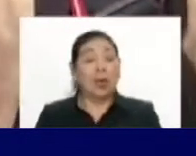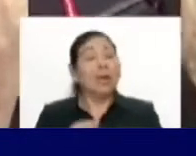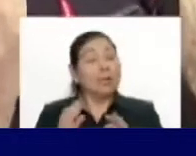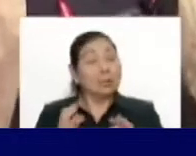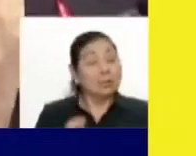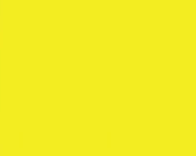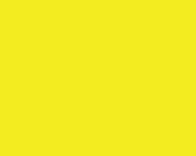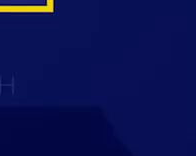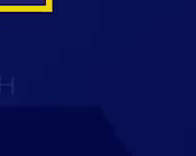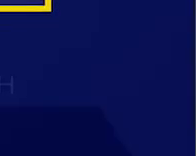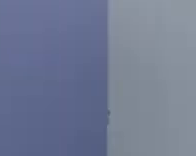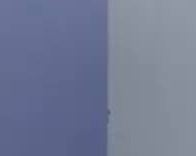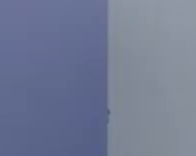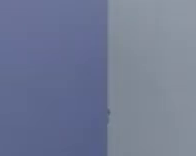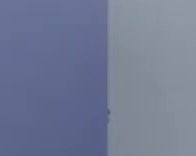siguientes.